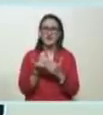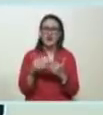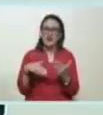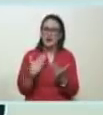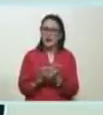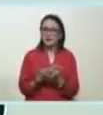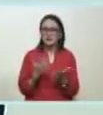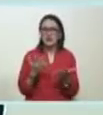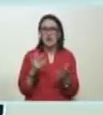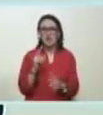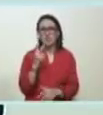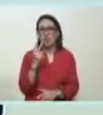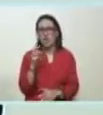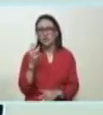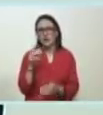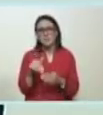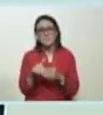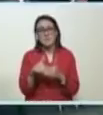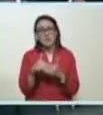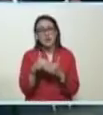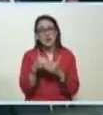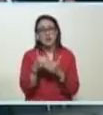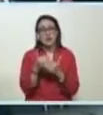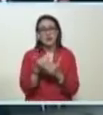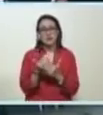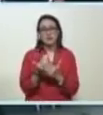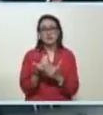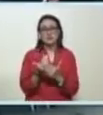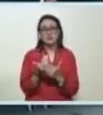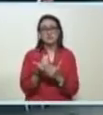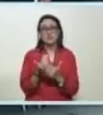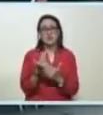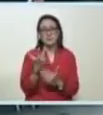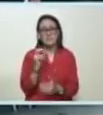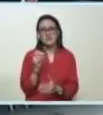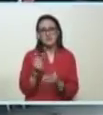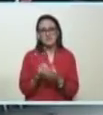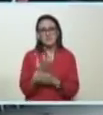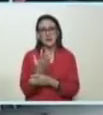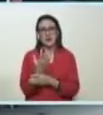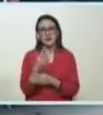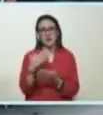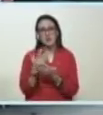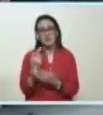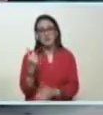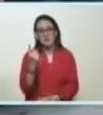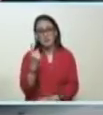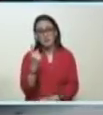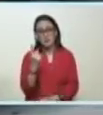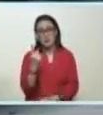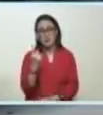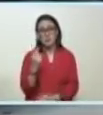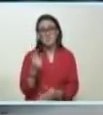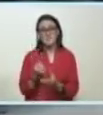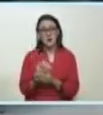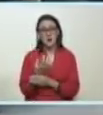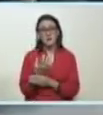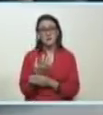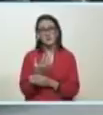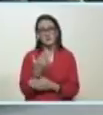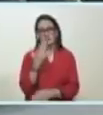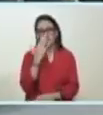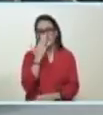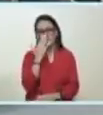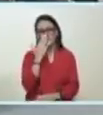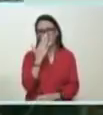las 2, 3 de la mañana del día 20 de mayo y el 21 estuvieron al